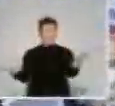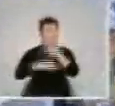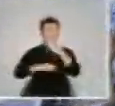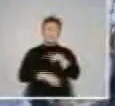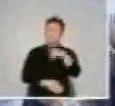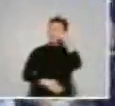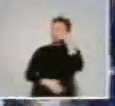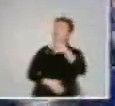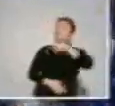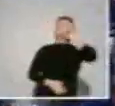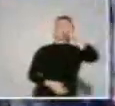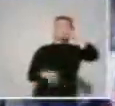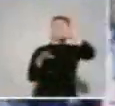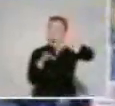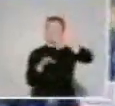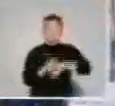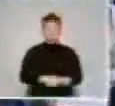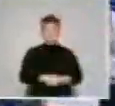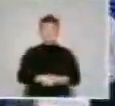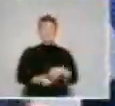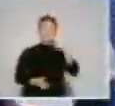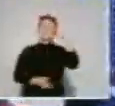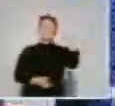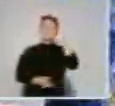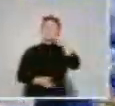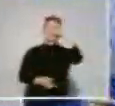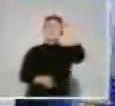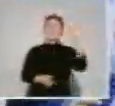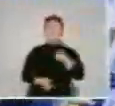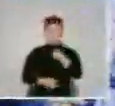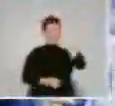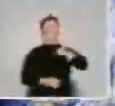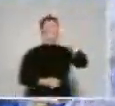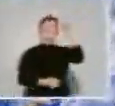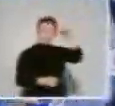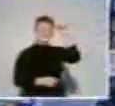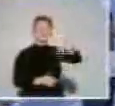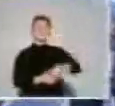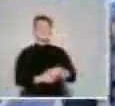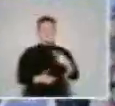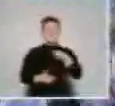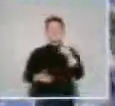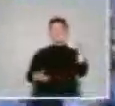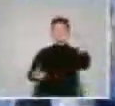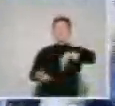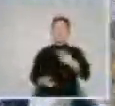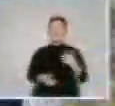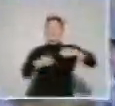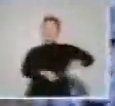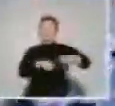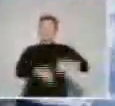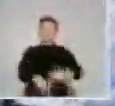habrá bebente. Guiri, un guiri soy yo. Lo del gofio, eso